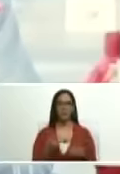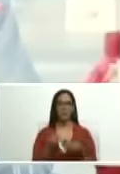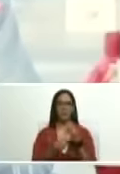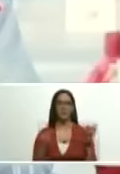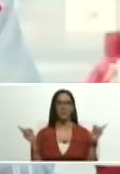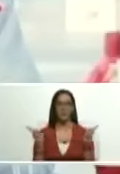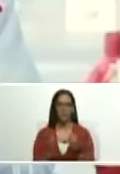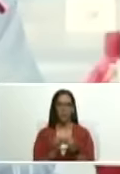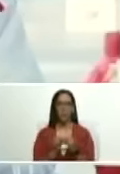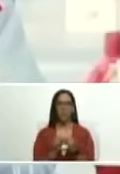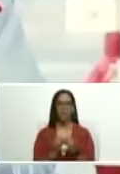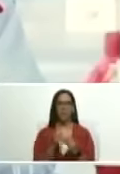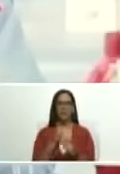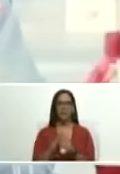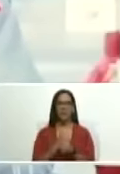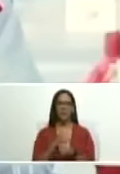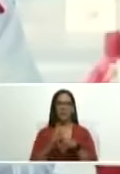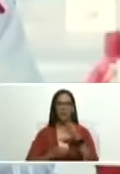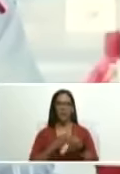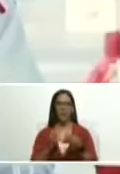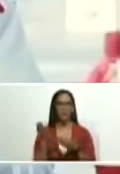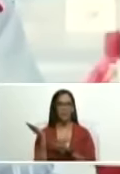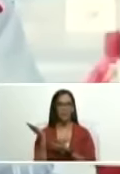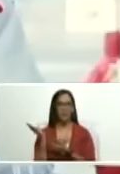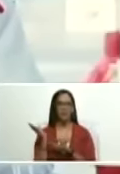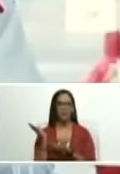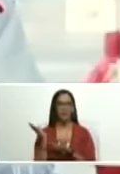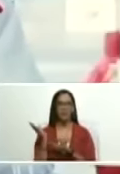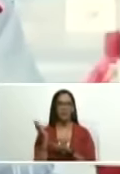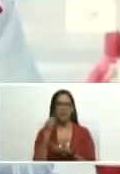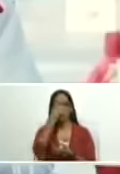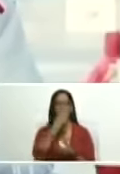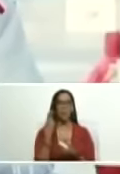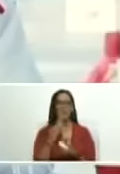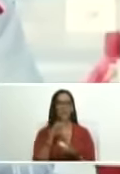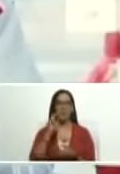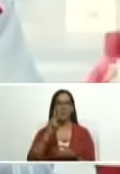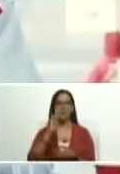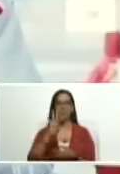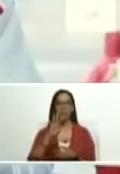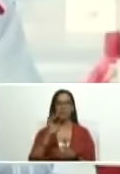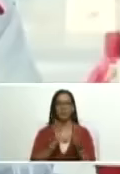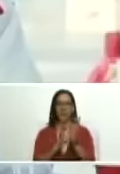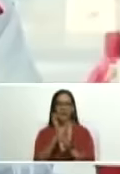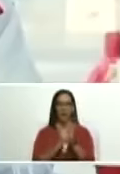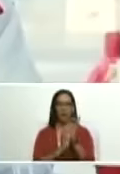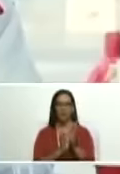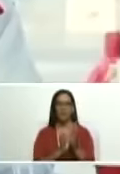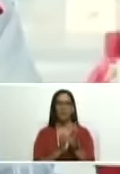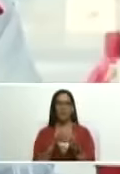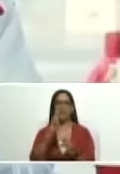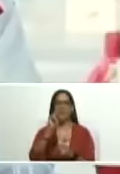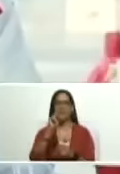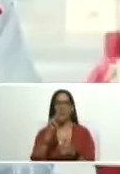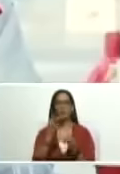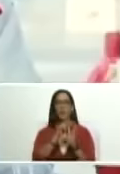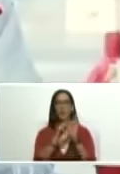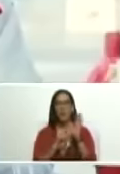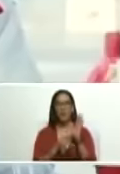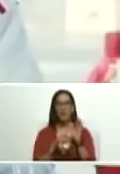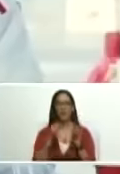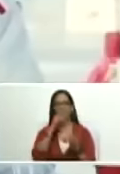resumen de la obra que acabamos de entregar. Nos comprometimos el 24 de abril en el segundo programa con Maduro